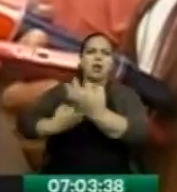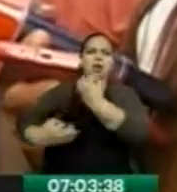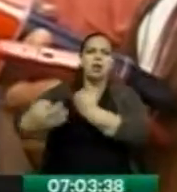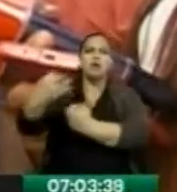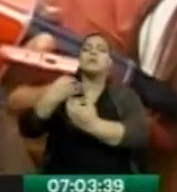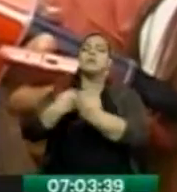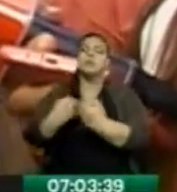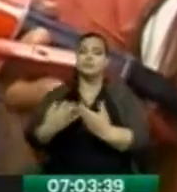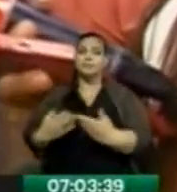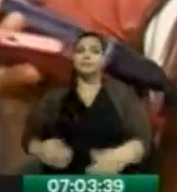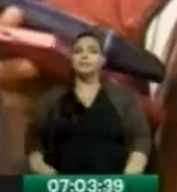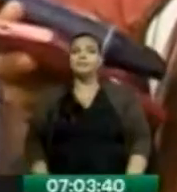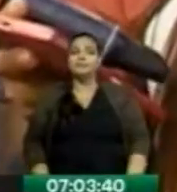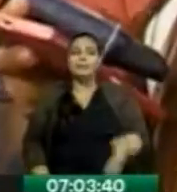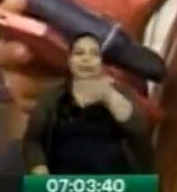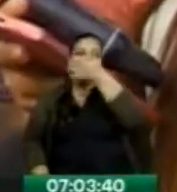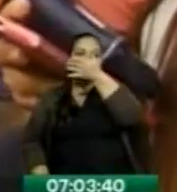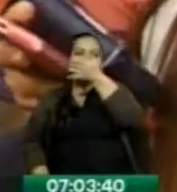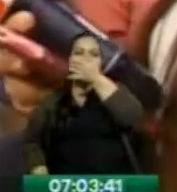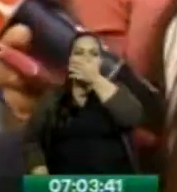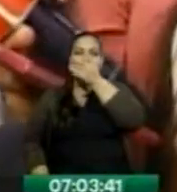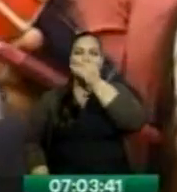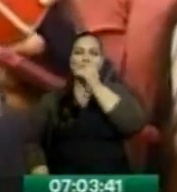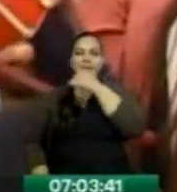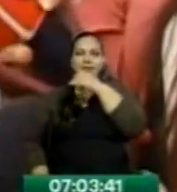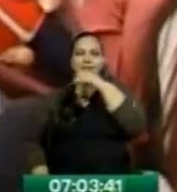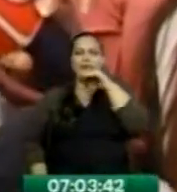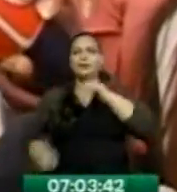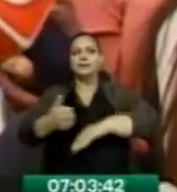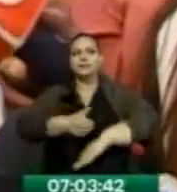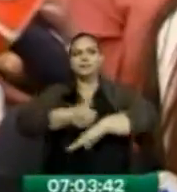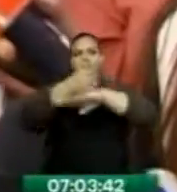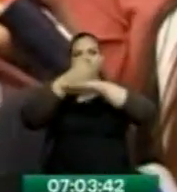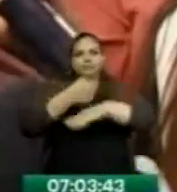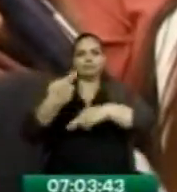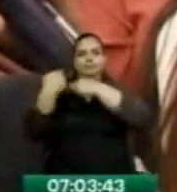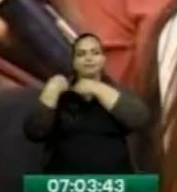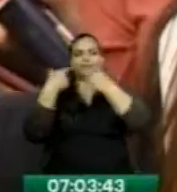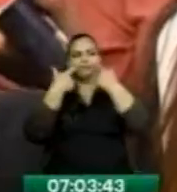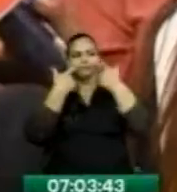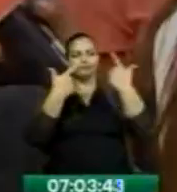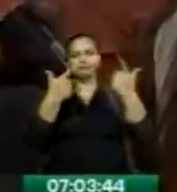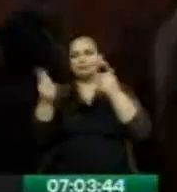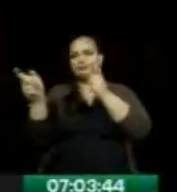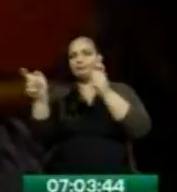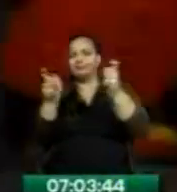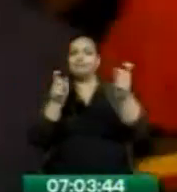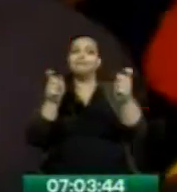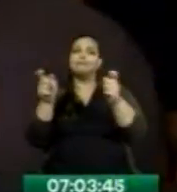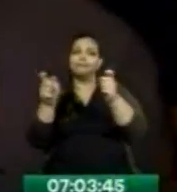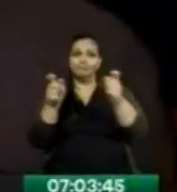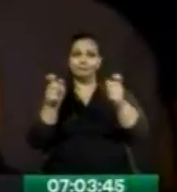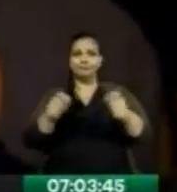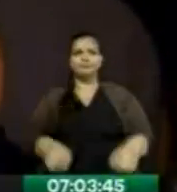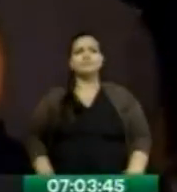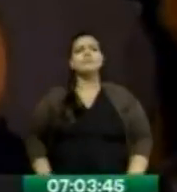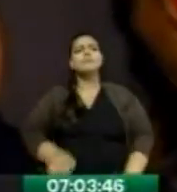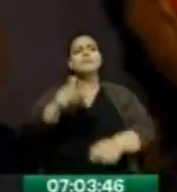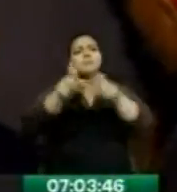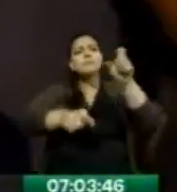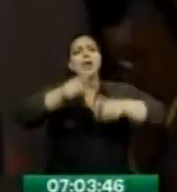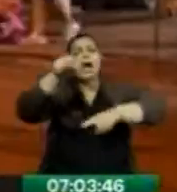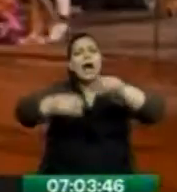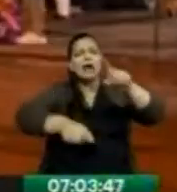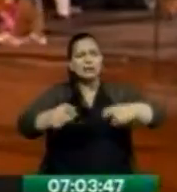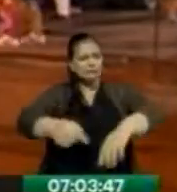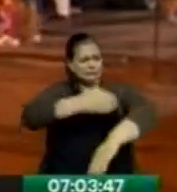explicaciones que deben dar a las entidades que les corresponde el control y la supervisión de estos centros. A heridos los distribuyeron en